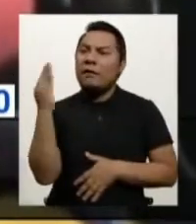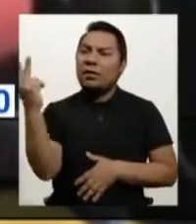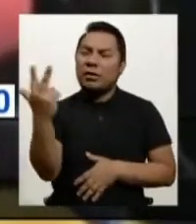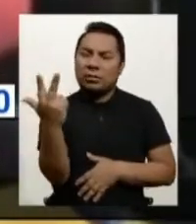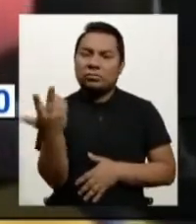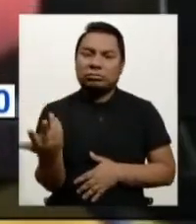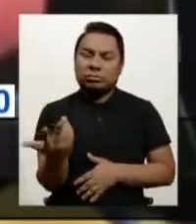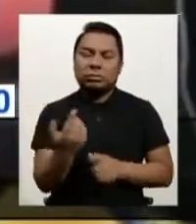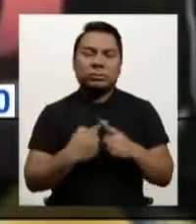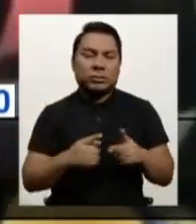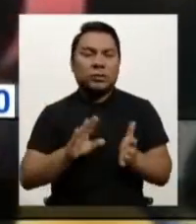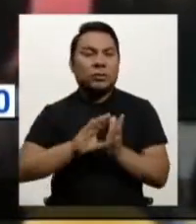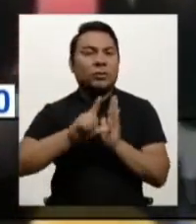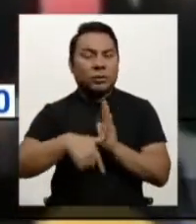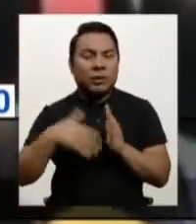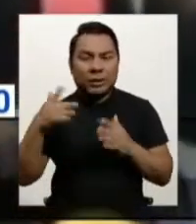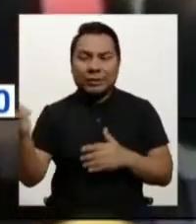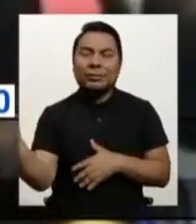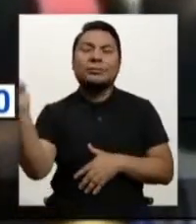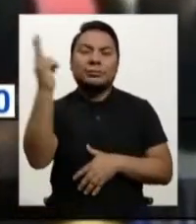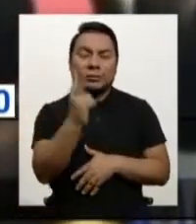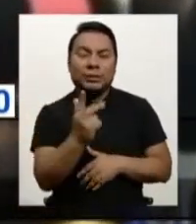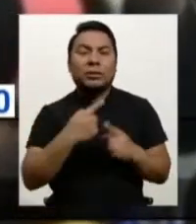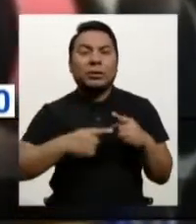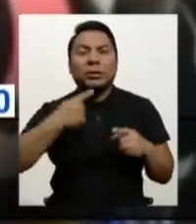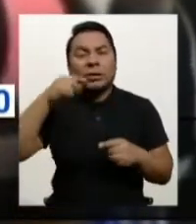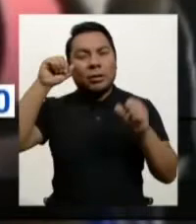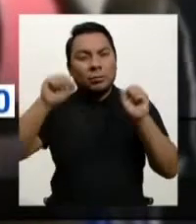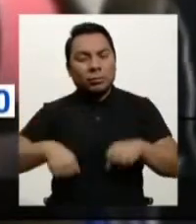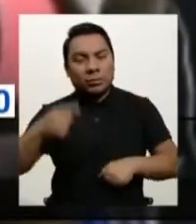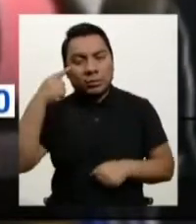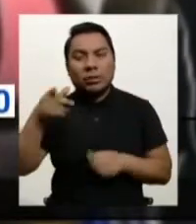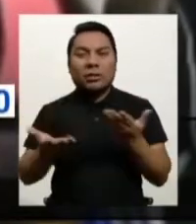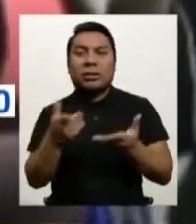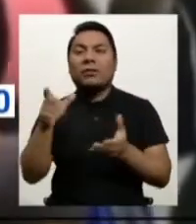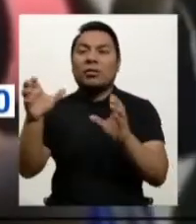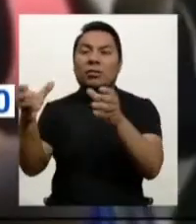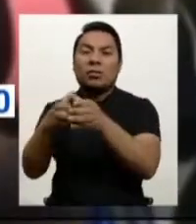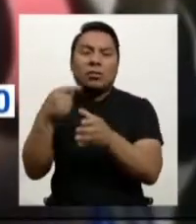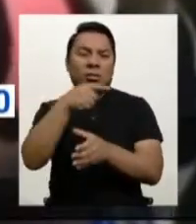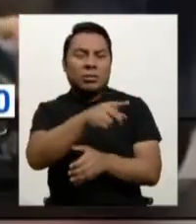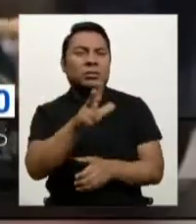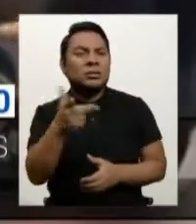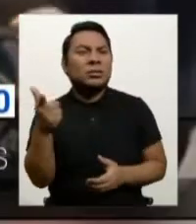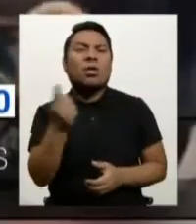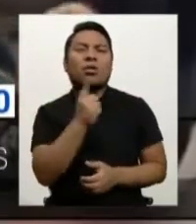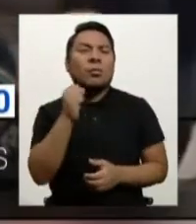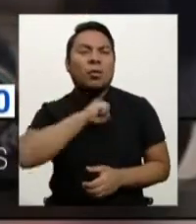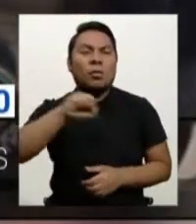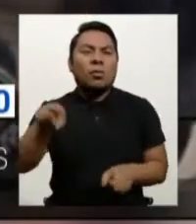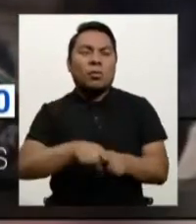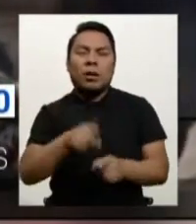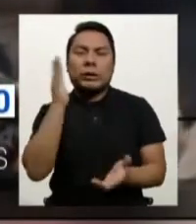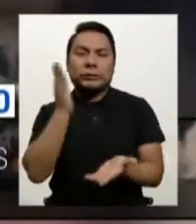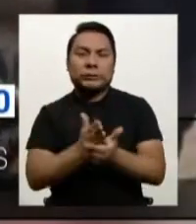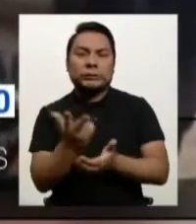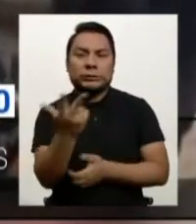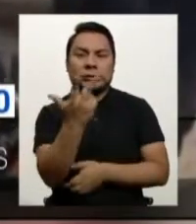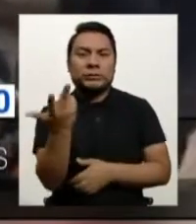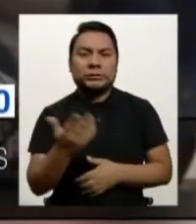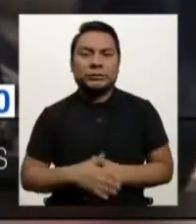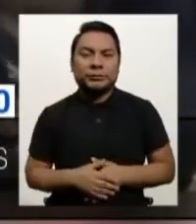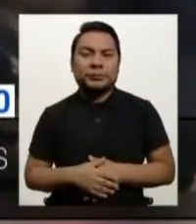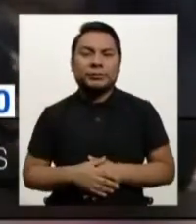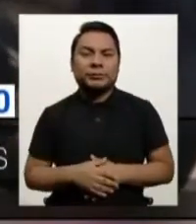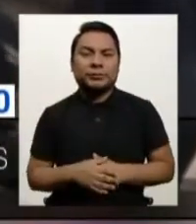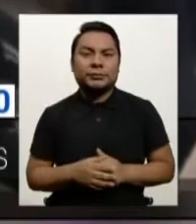del partido, Henry Ramos Ayud, habló de posibles sanciones a sus militantes. En la mesa de la unidad y en Acción Democrática, que no se